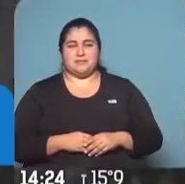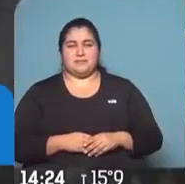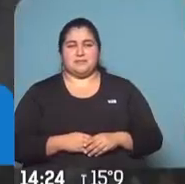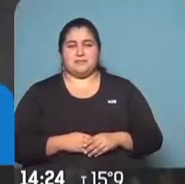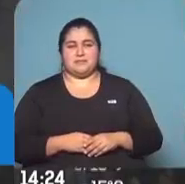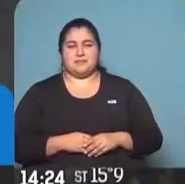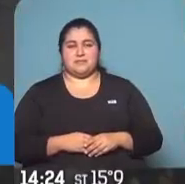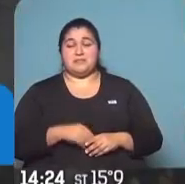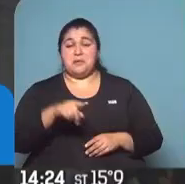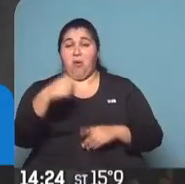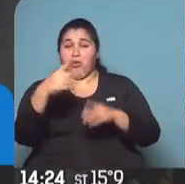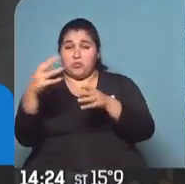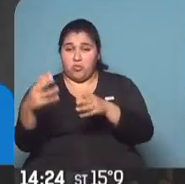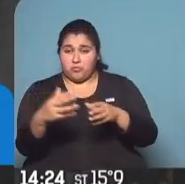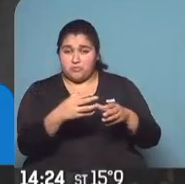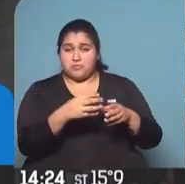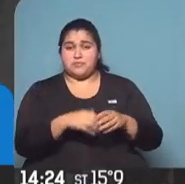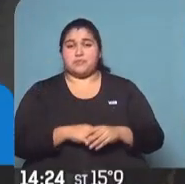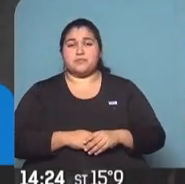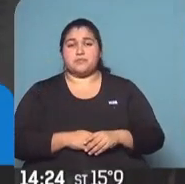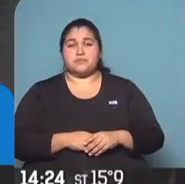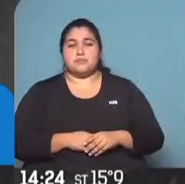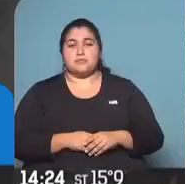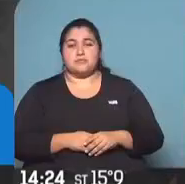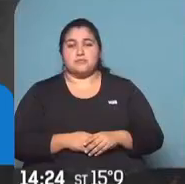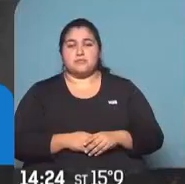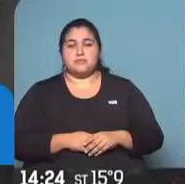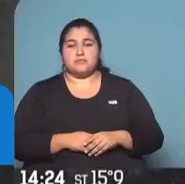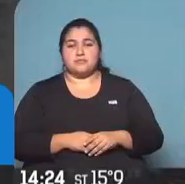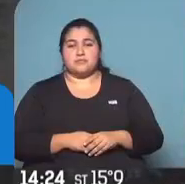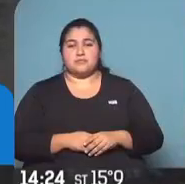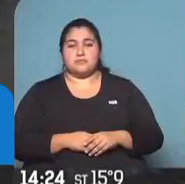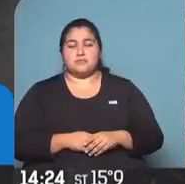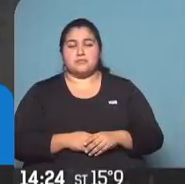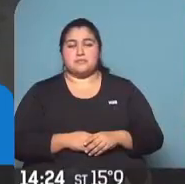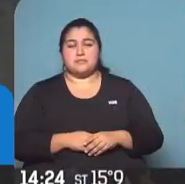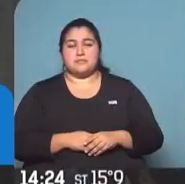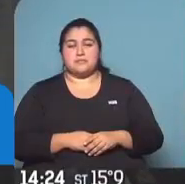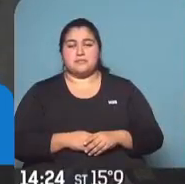se acercan al cuerpo oficial los vehículos de combate abierto sería paz